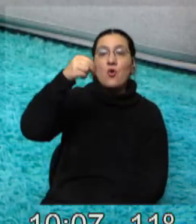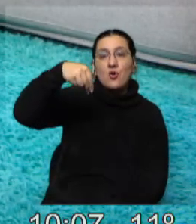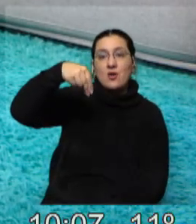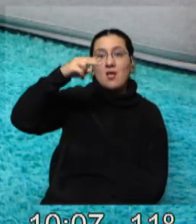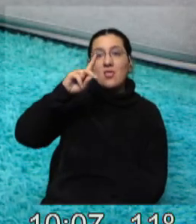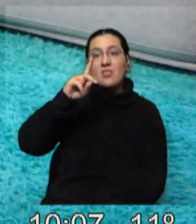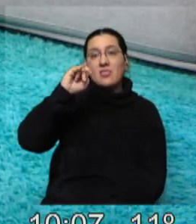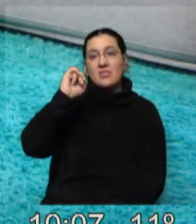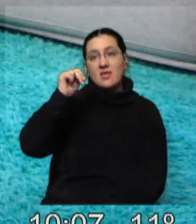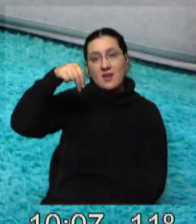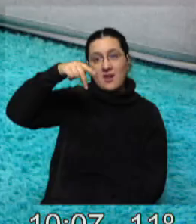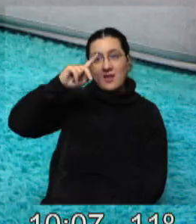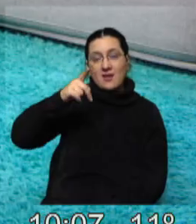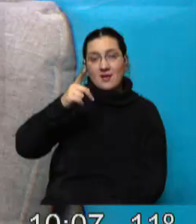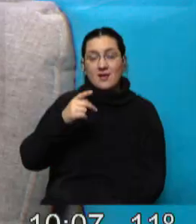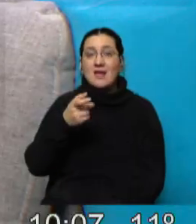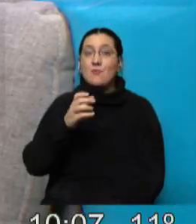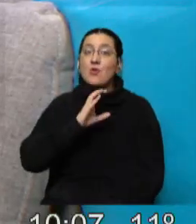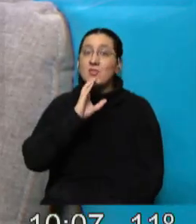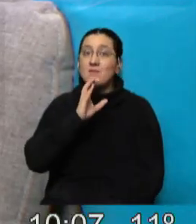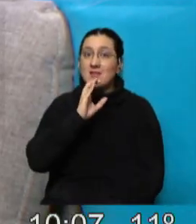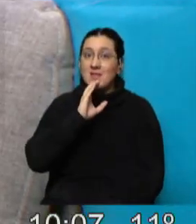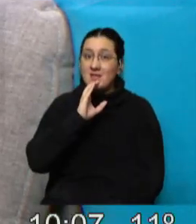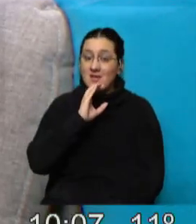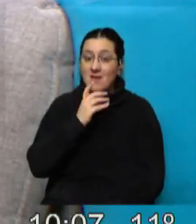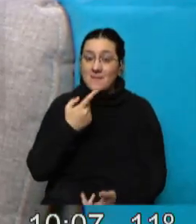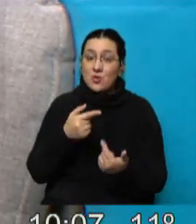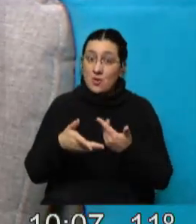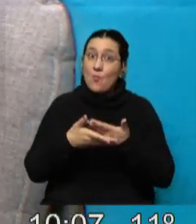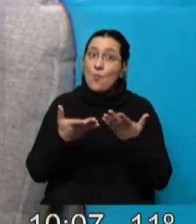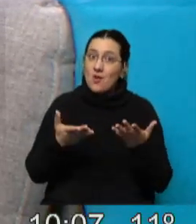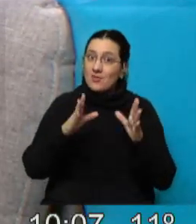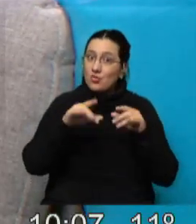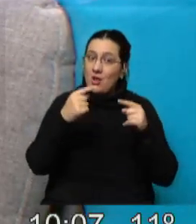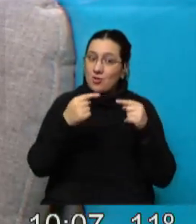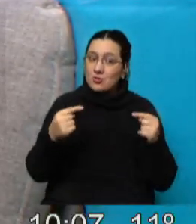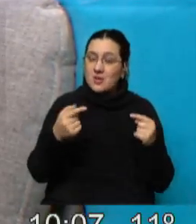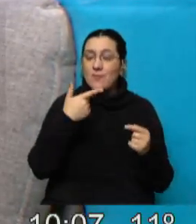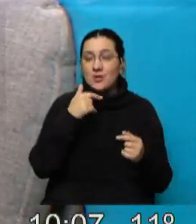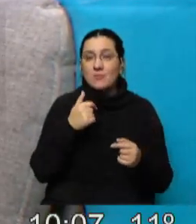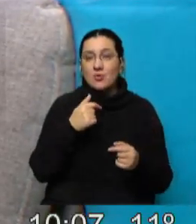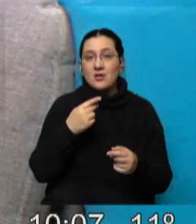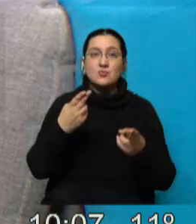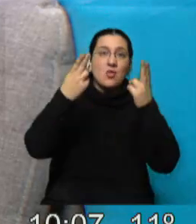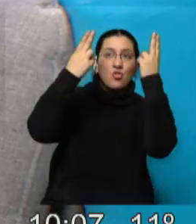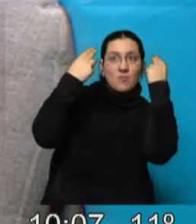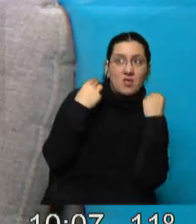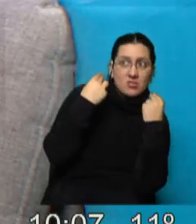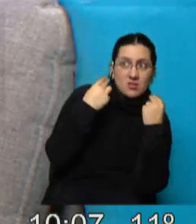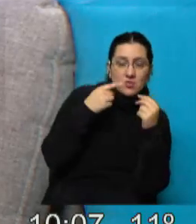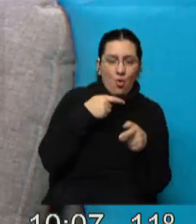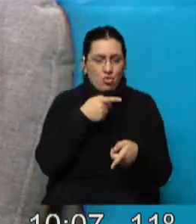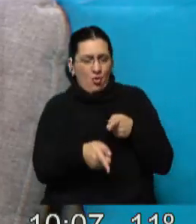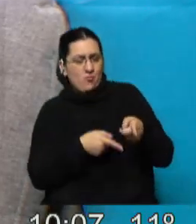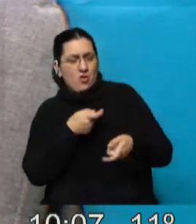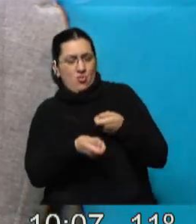muy divertida. Es muy divertida, pero te muestra todo esto. Te habla, por ejemplo, lo que es una dominatriz. La dominatriz es una chica